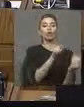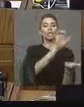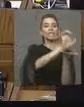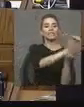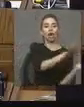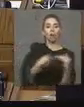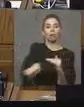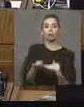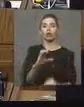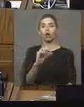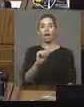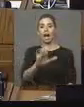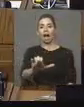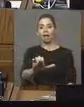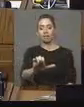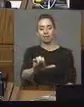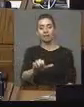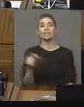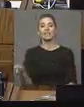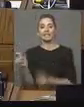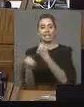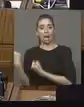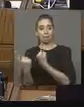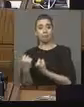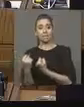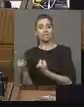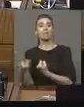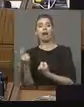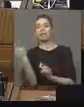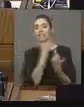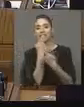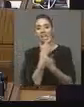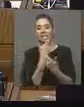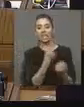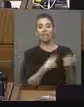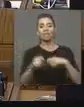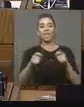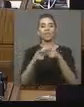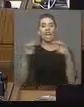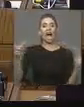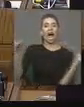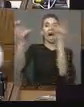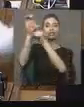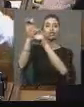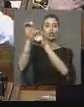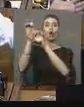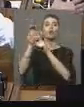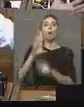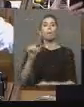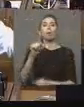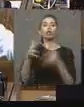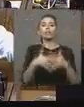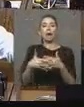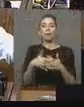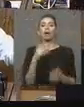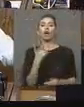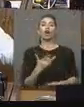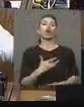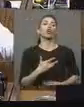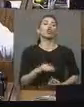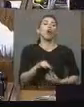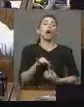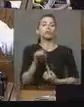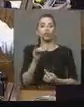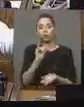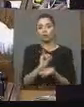a través del crédito conadal del Estado. Se ríen cuando salen a vender acciones a la bolsa estadounidense pero dicen que tienen corazón de una organización sin